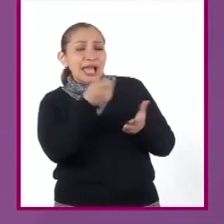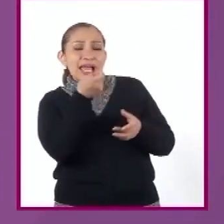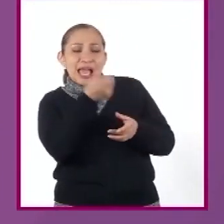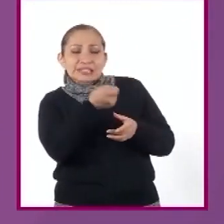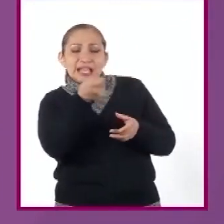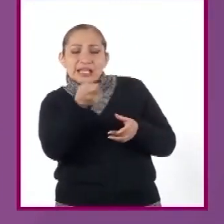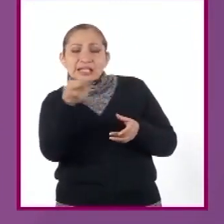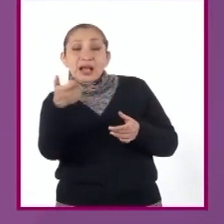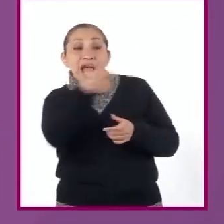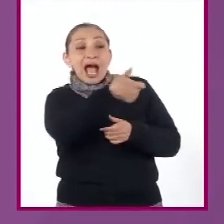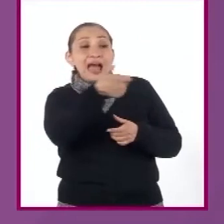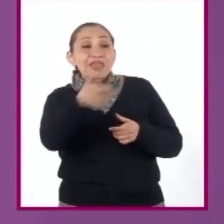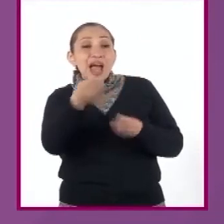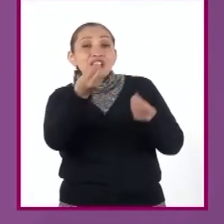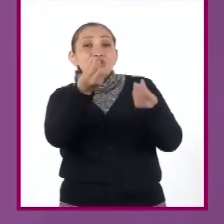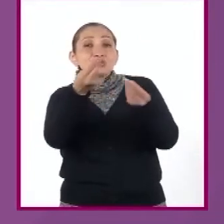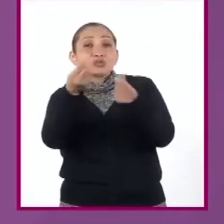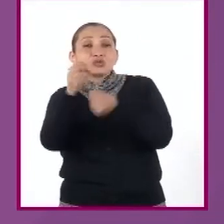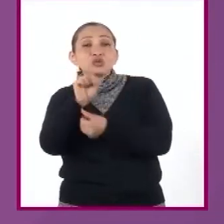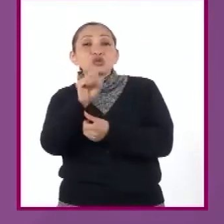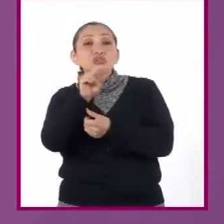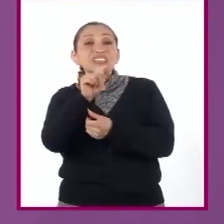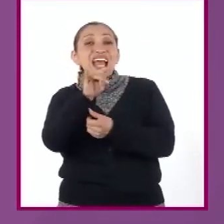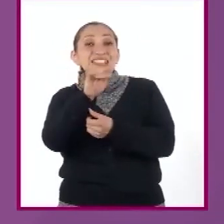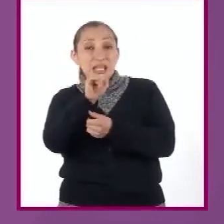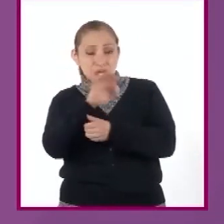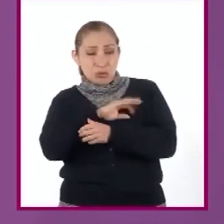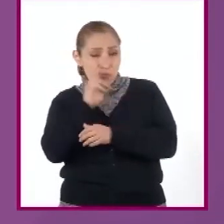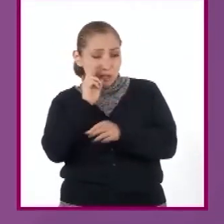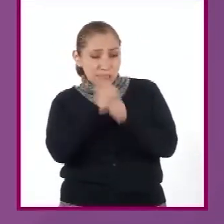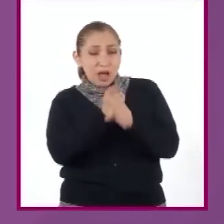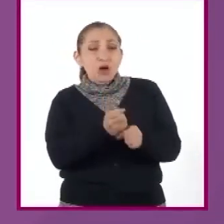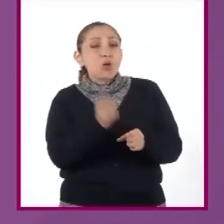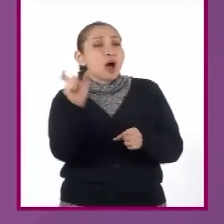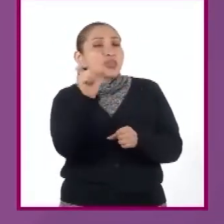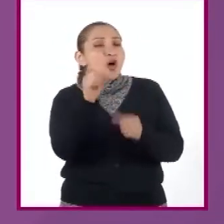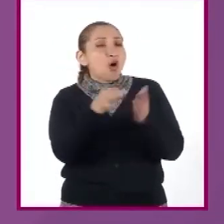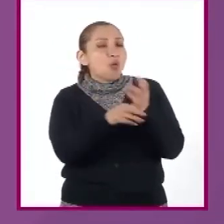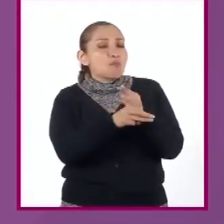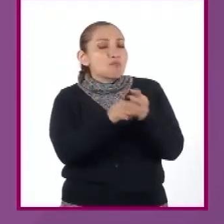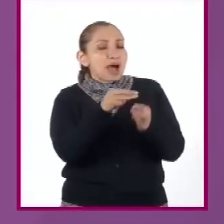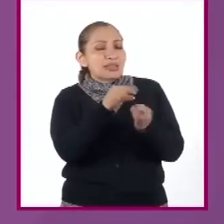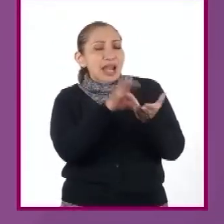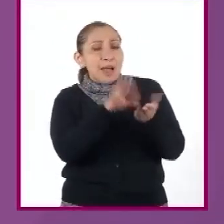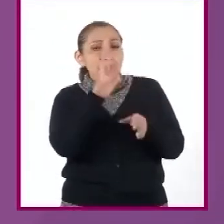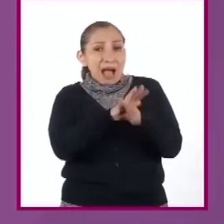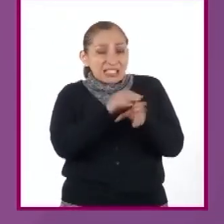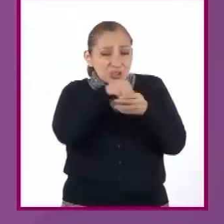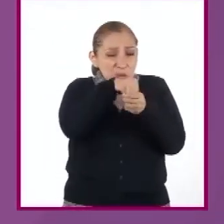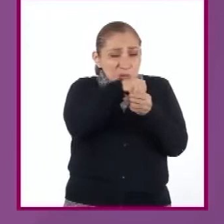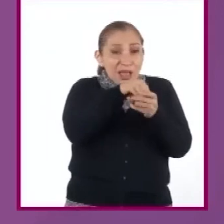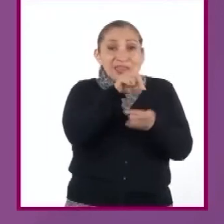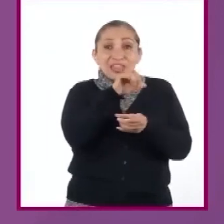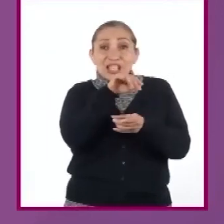cada sustancia. ¿Podrían identificar cuándo un material es más denso que otro?